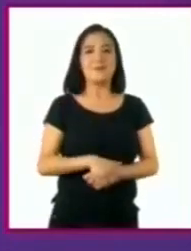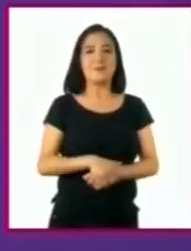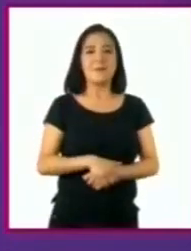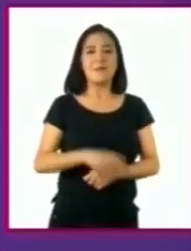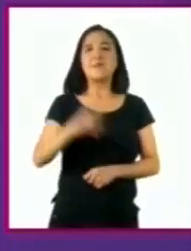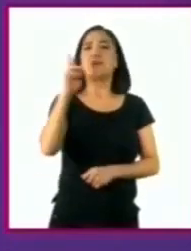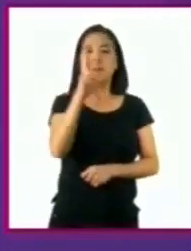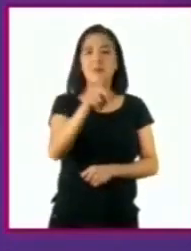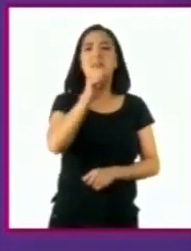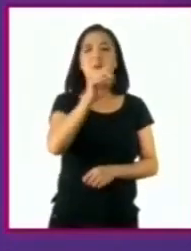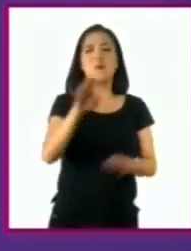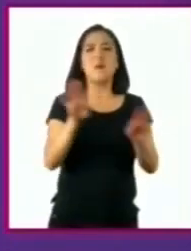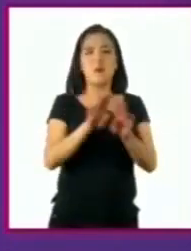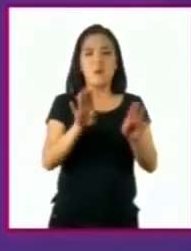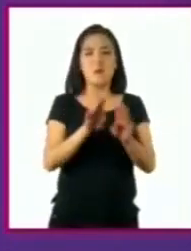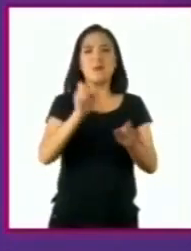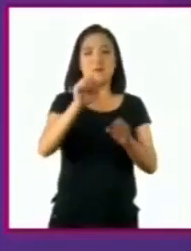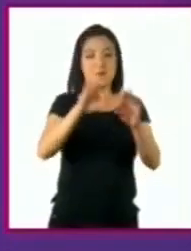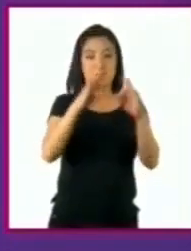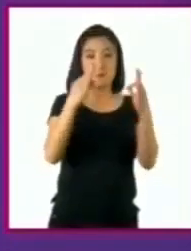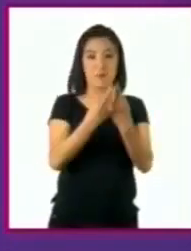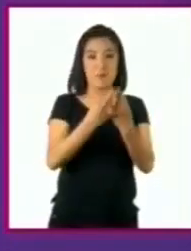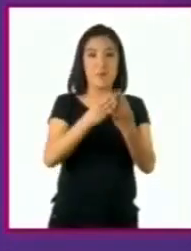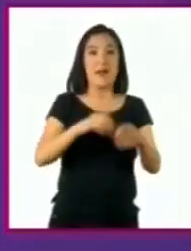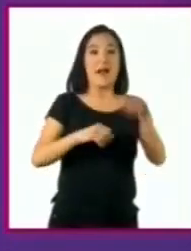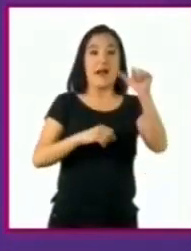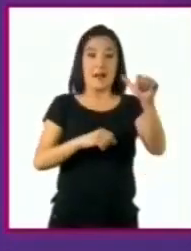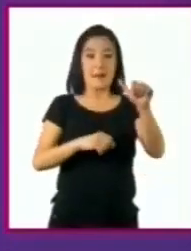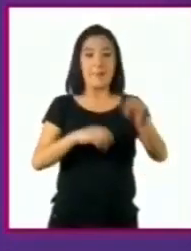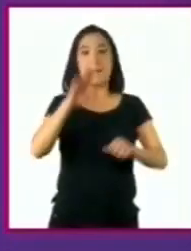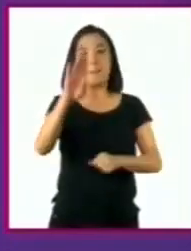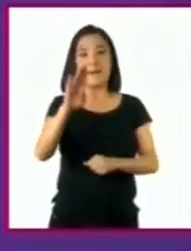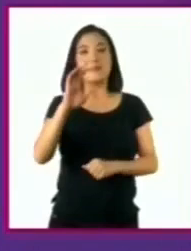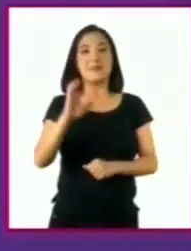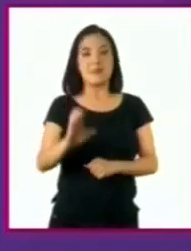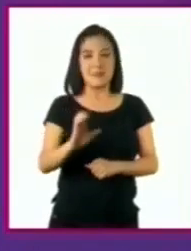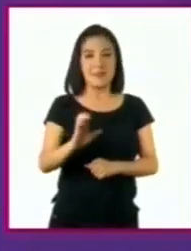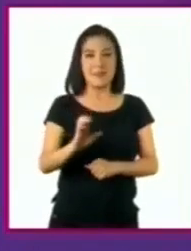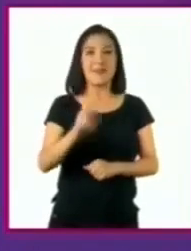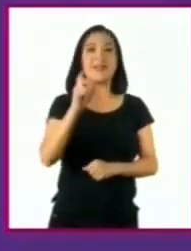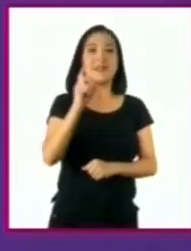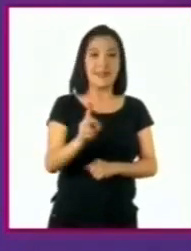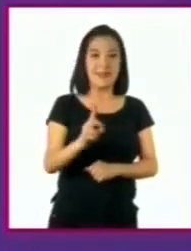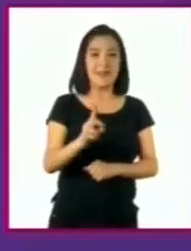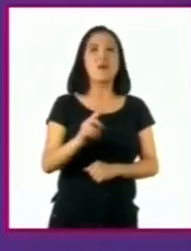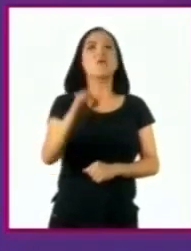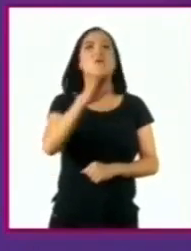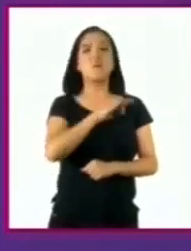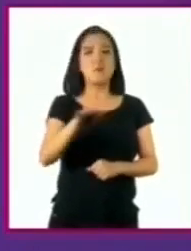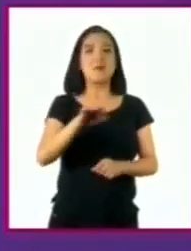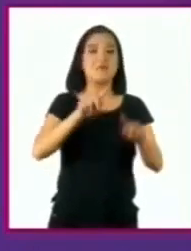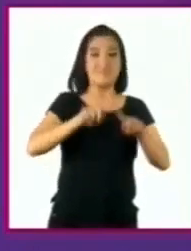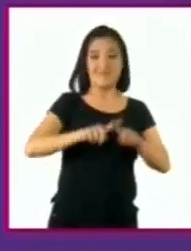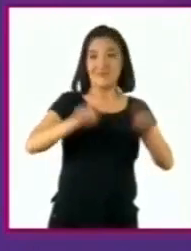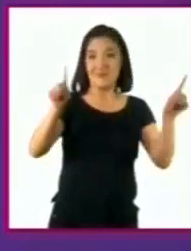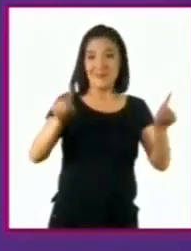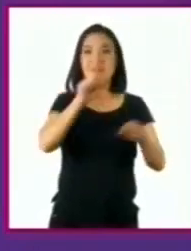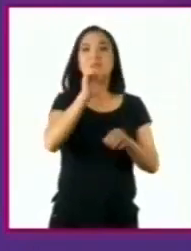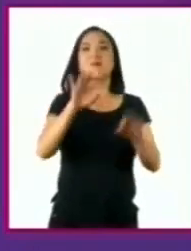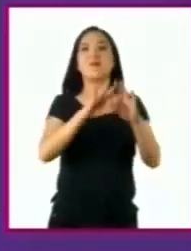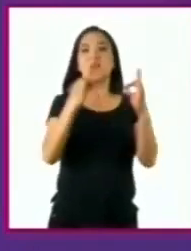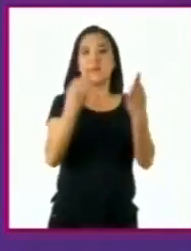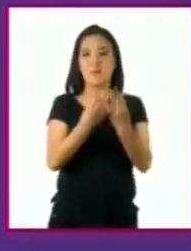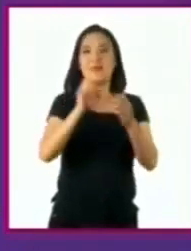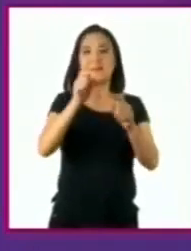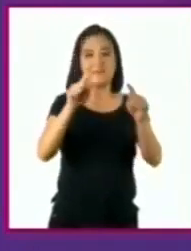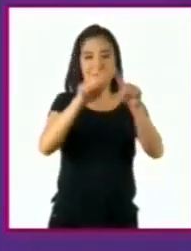Observemos también que la forma del cuadrilátero A, B, C, D puede ser muy diferente de la forma del